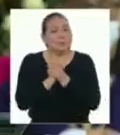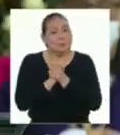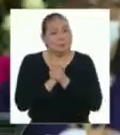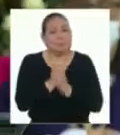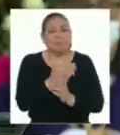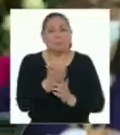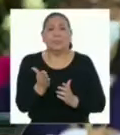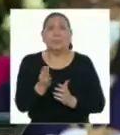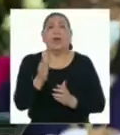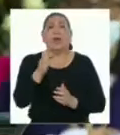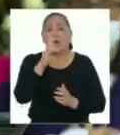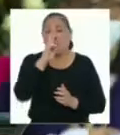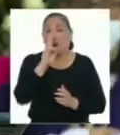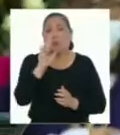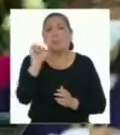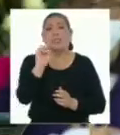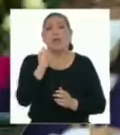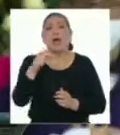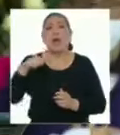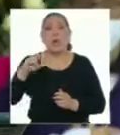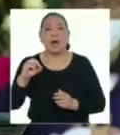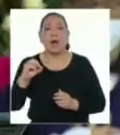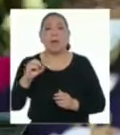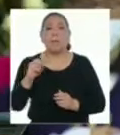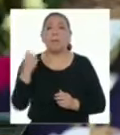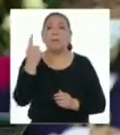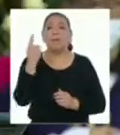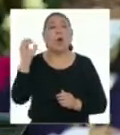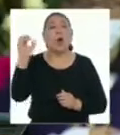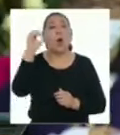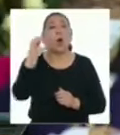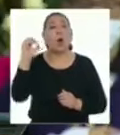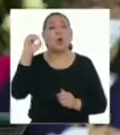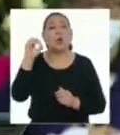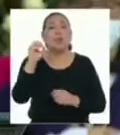Fraternalmente, Roma, San Juan de Letrán,